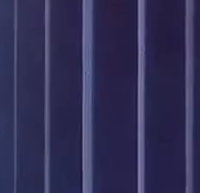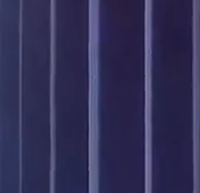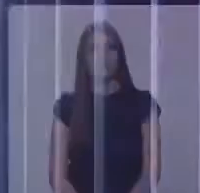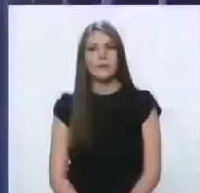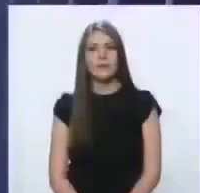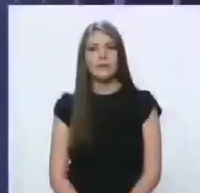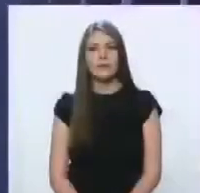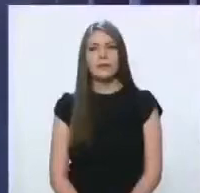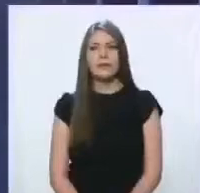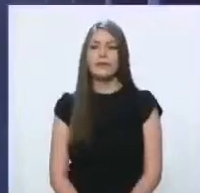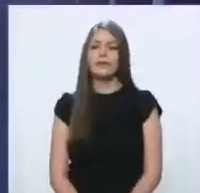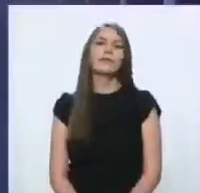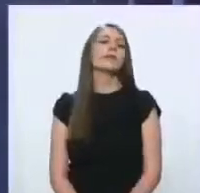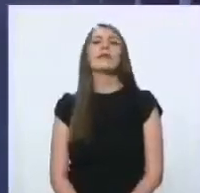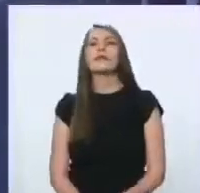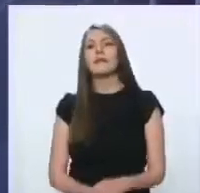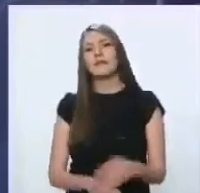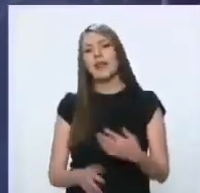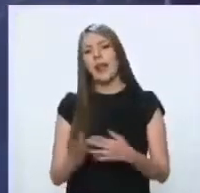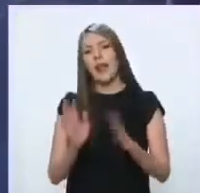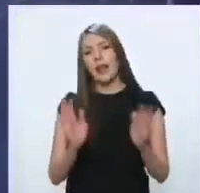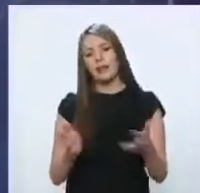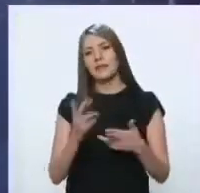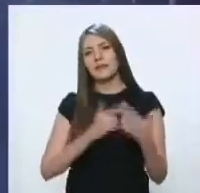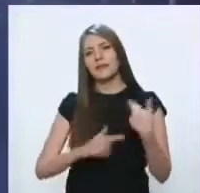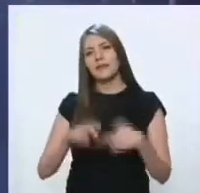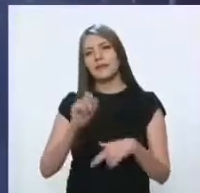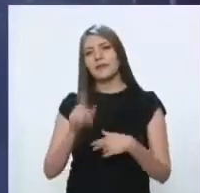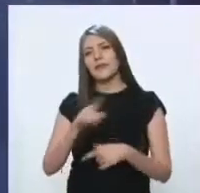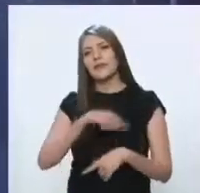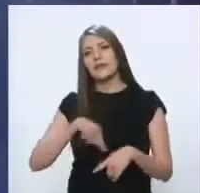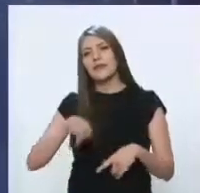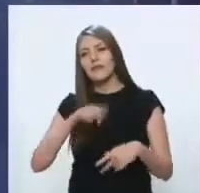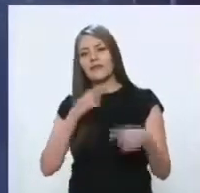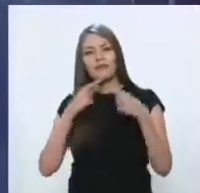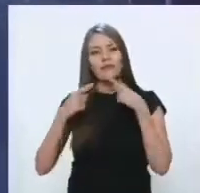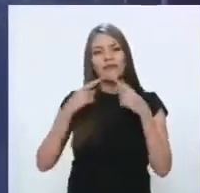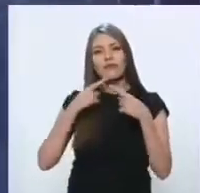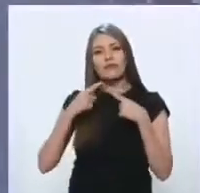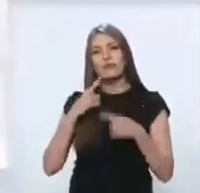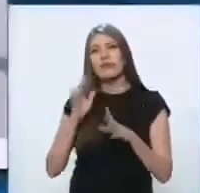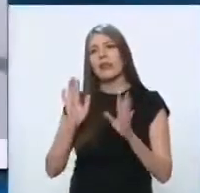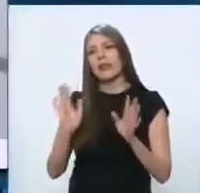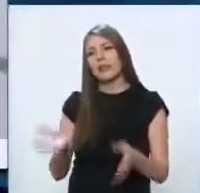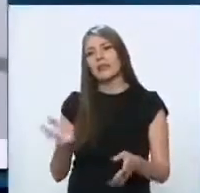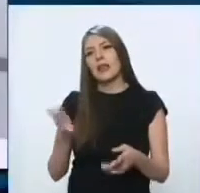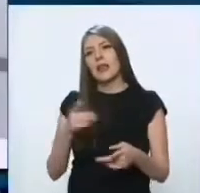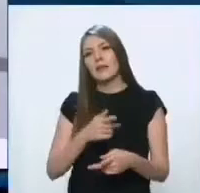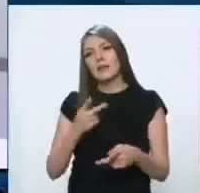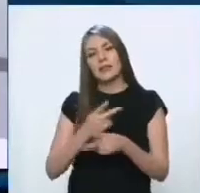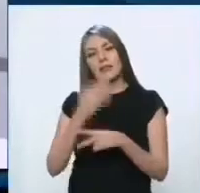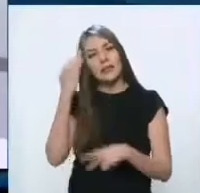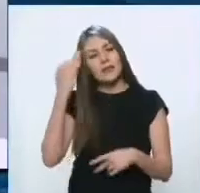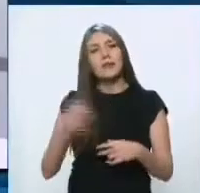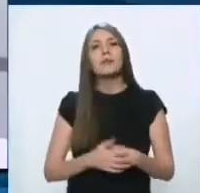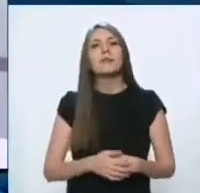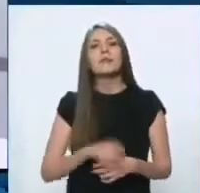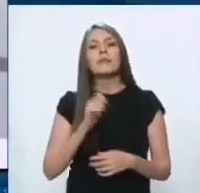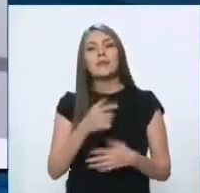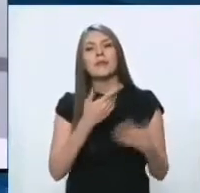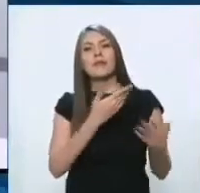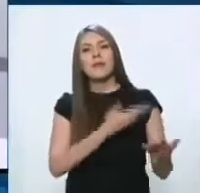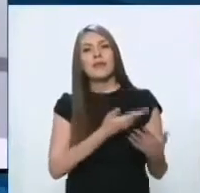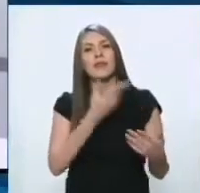Estamos de regreso con nuestra mesa de análisis. Ha volado el tiempo. Fabricio Mejía, lo que mencionaba el doctor